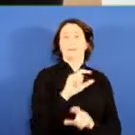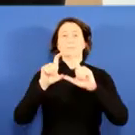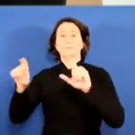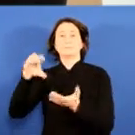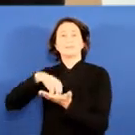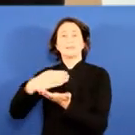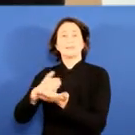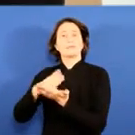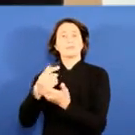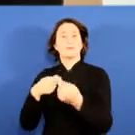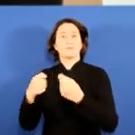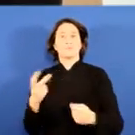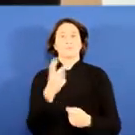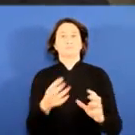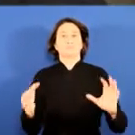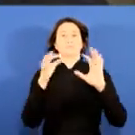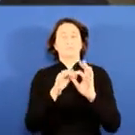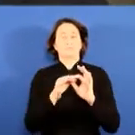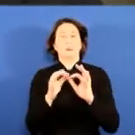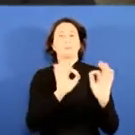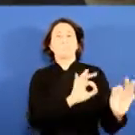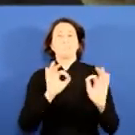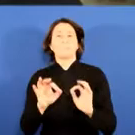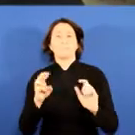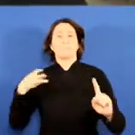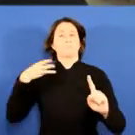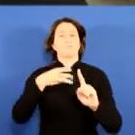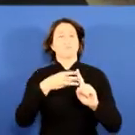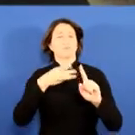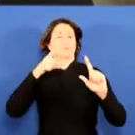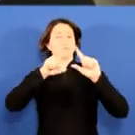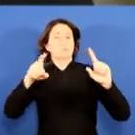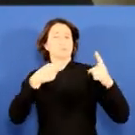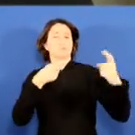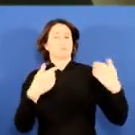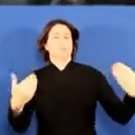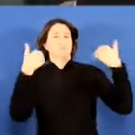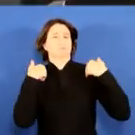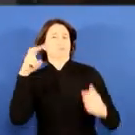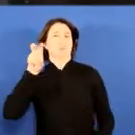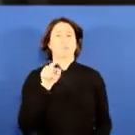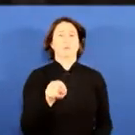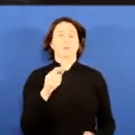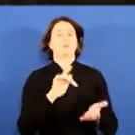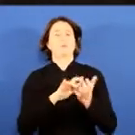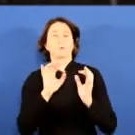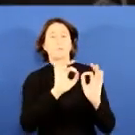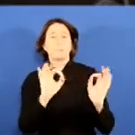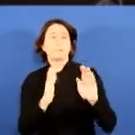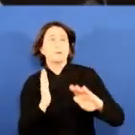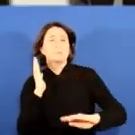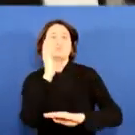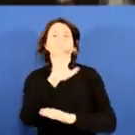La Diputación Foral de Vizcaya y la Cámara de Comercio de Bilbao han celebrado una jornada de trabajo con más de 100 pymes de Vizcaya para exponer